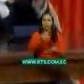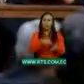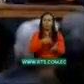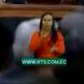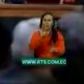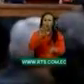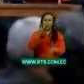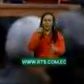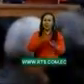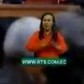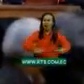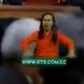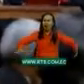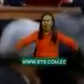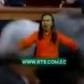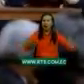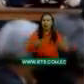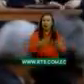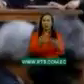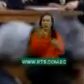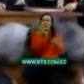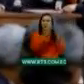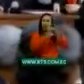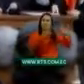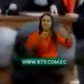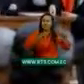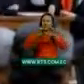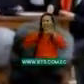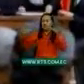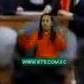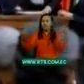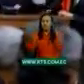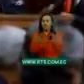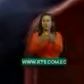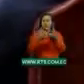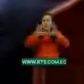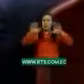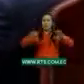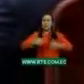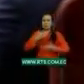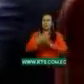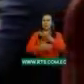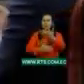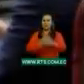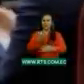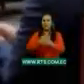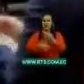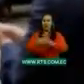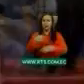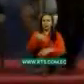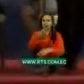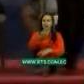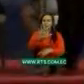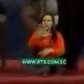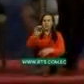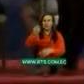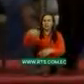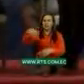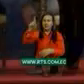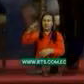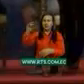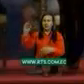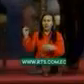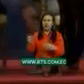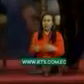4.829 hectáreas. Las dos empresas conformarán una sola compañía conjunta, abriendo paso a la inversión de 250 millones de dólares en la